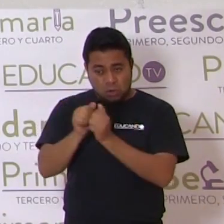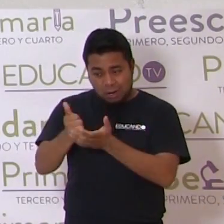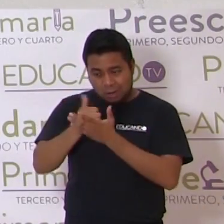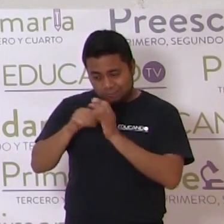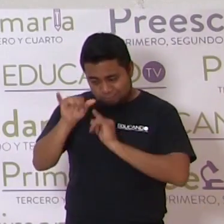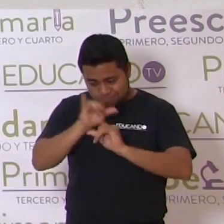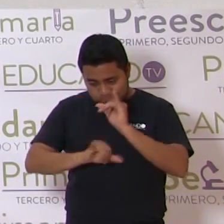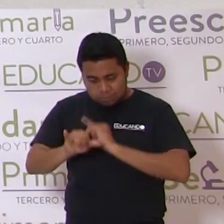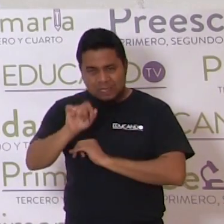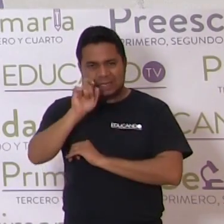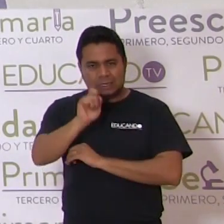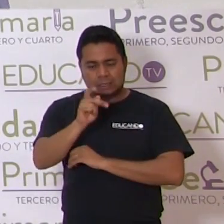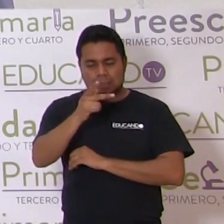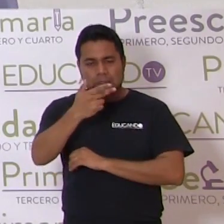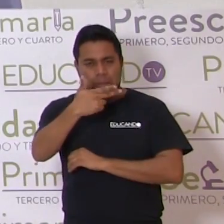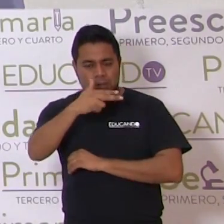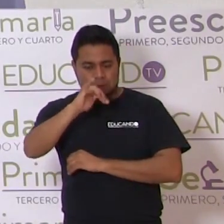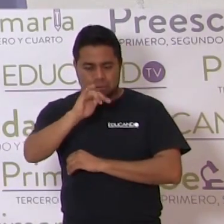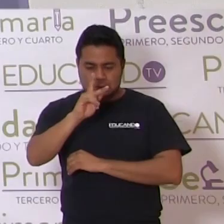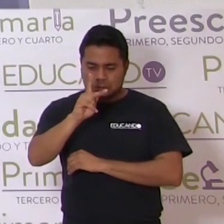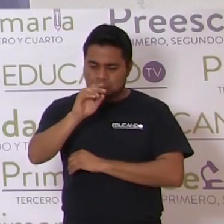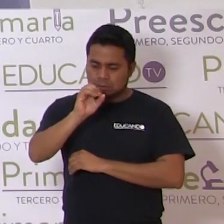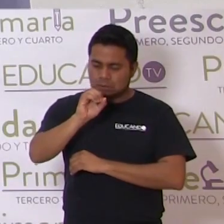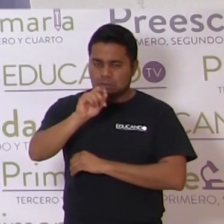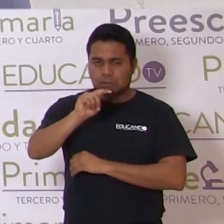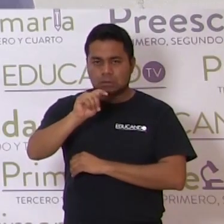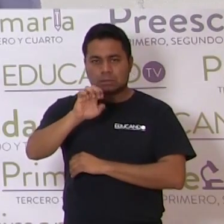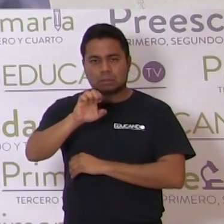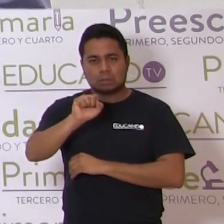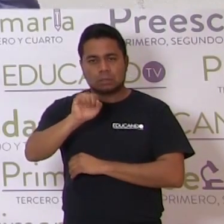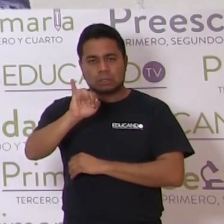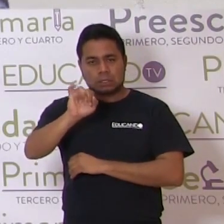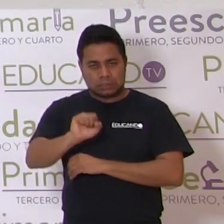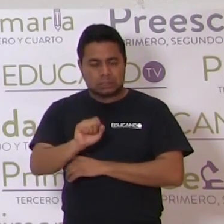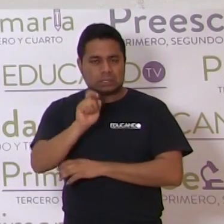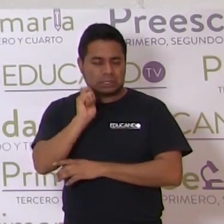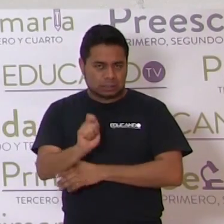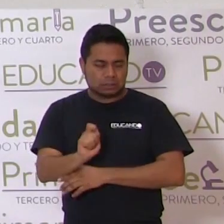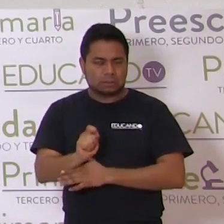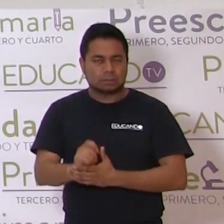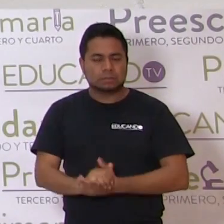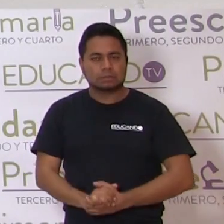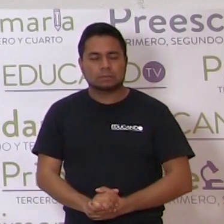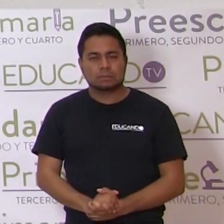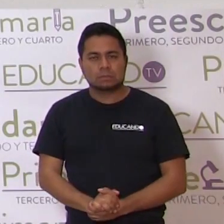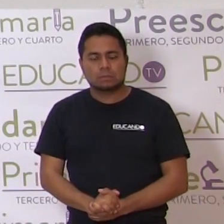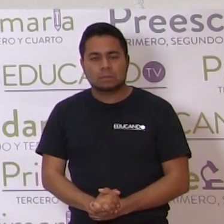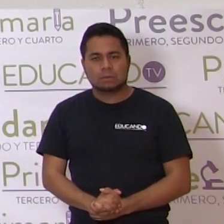¿Qué es la hipótesis? La hipótesis usualmente tiene que ver